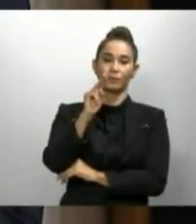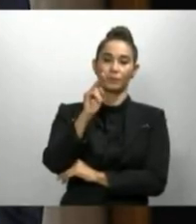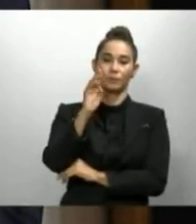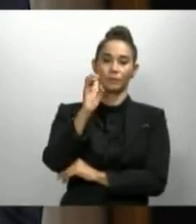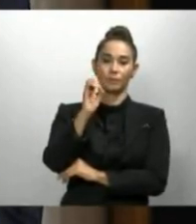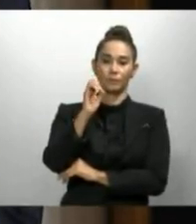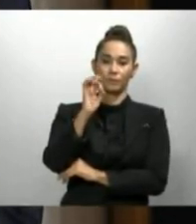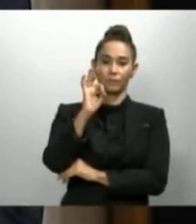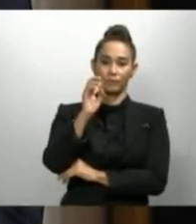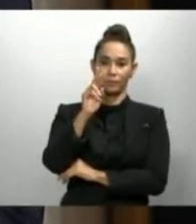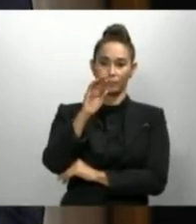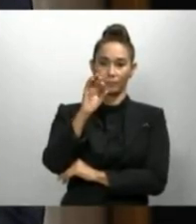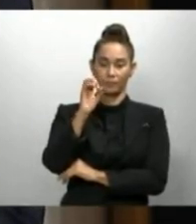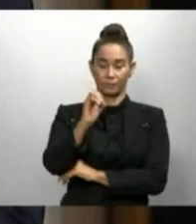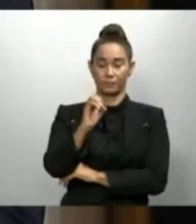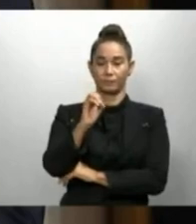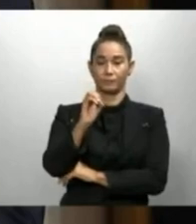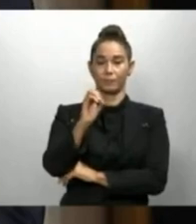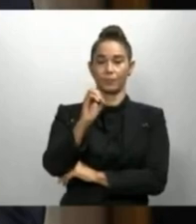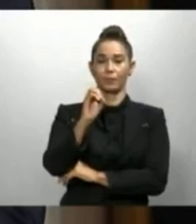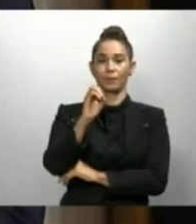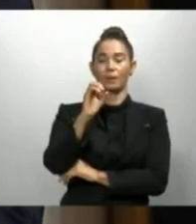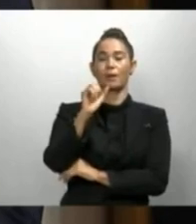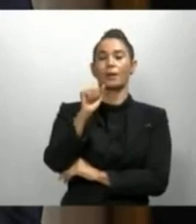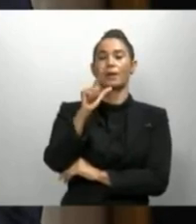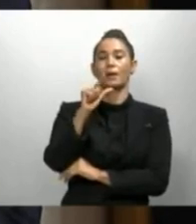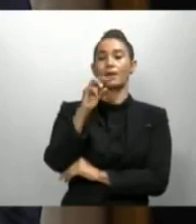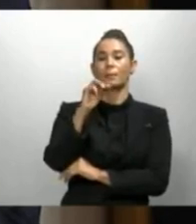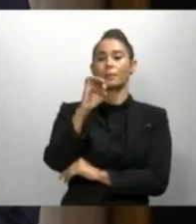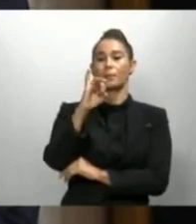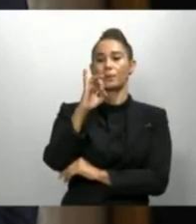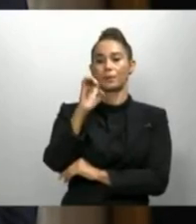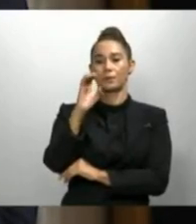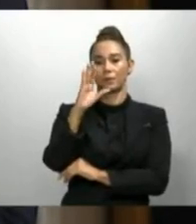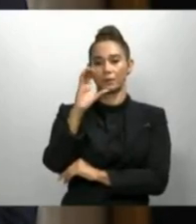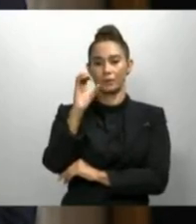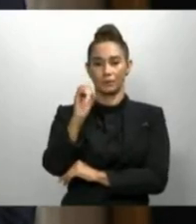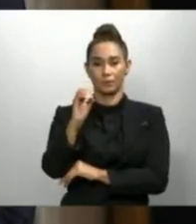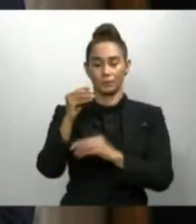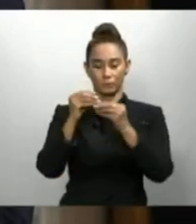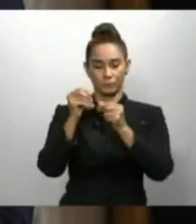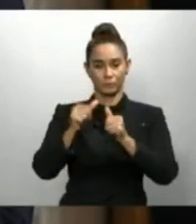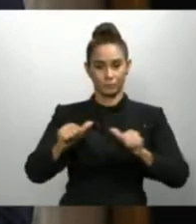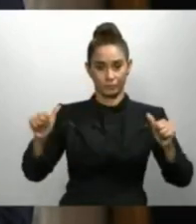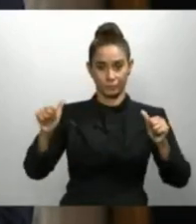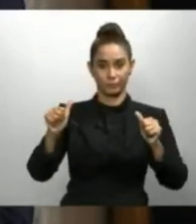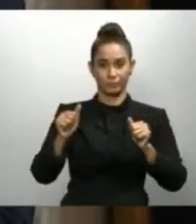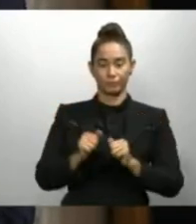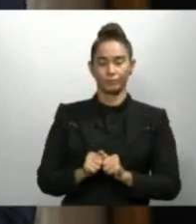carbono, amoníaco anhidro o en disolución acuosa,